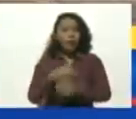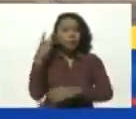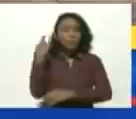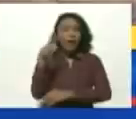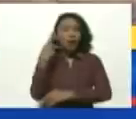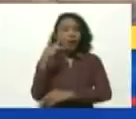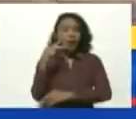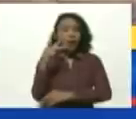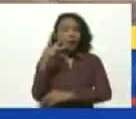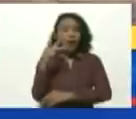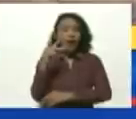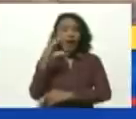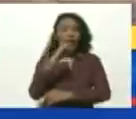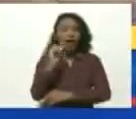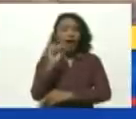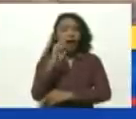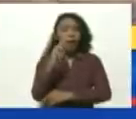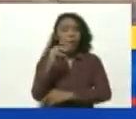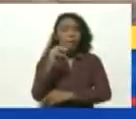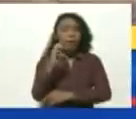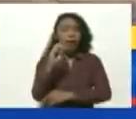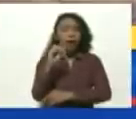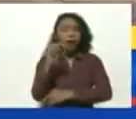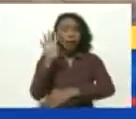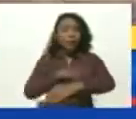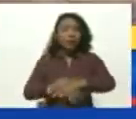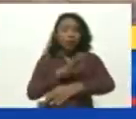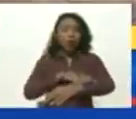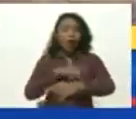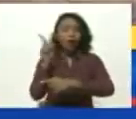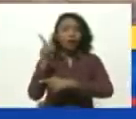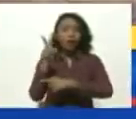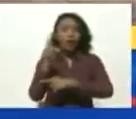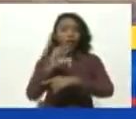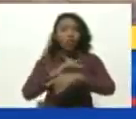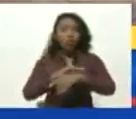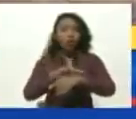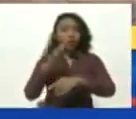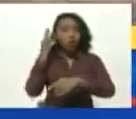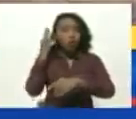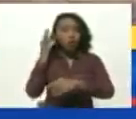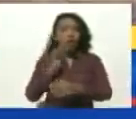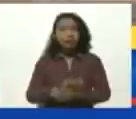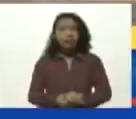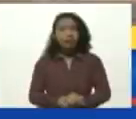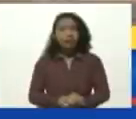El Carmen, Barcelona. Allá está la doctora Yemaira Villasmil,